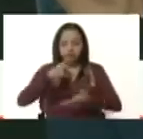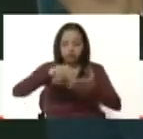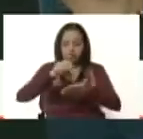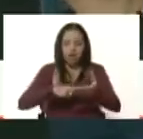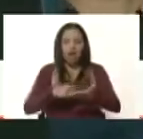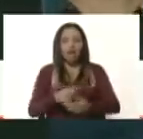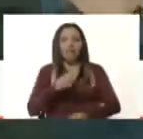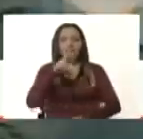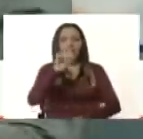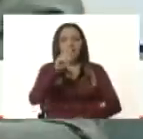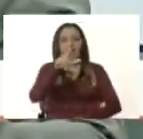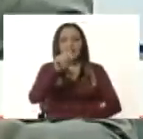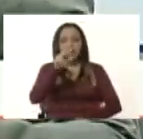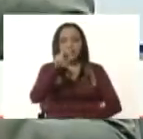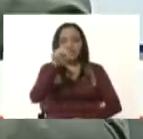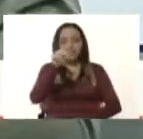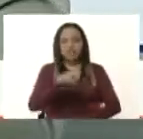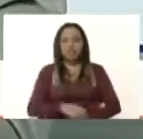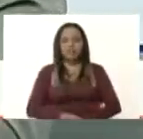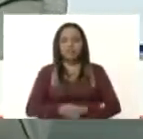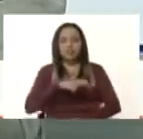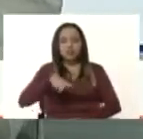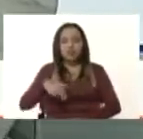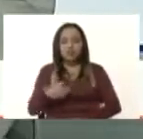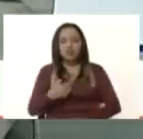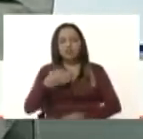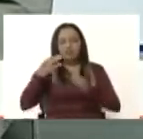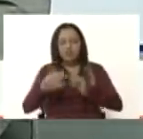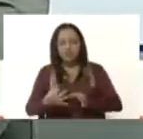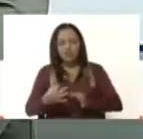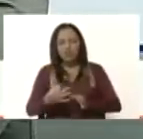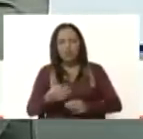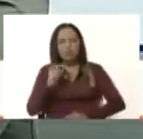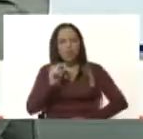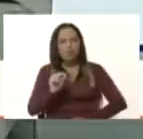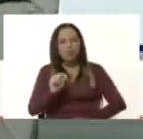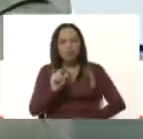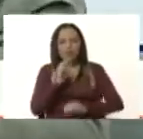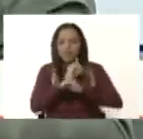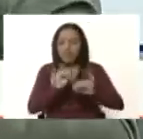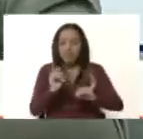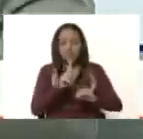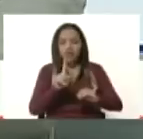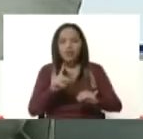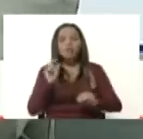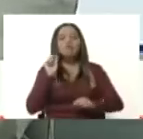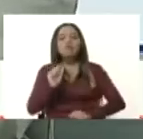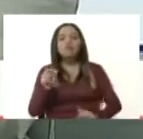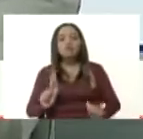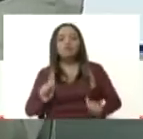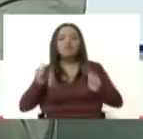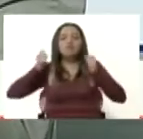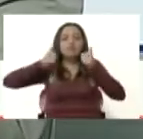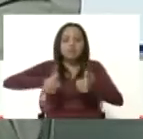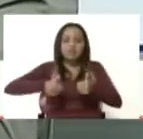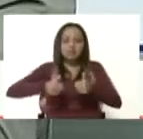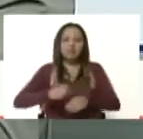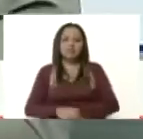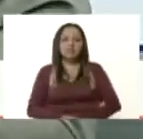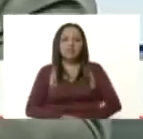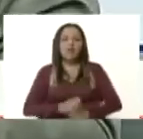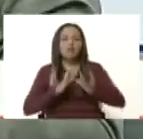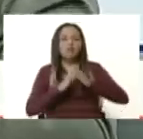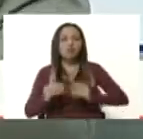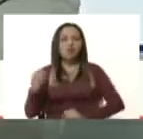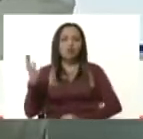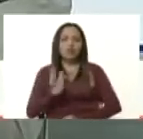Valeven, estamos totalmente seguros que es el inicio, no es un punto final, es un punto de partida para todo lo que